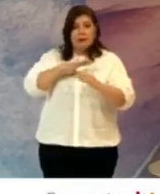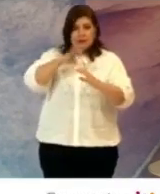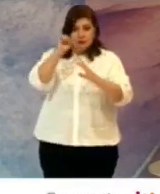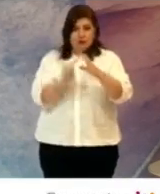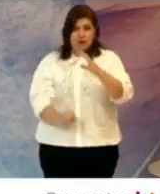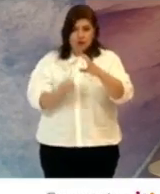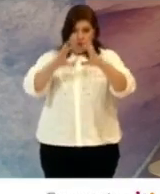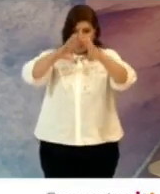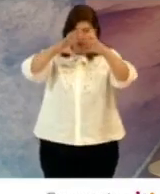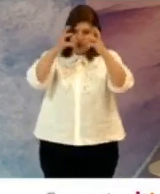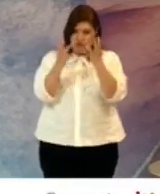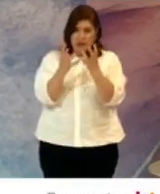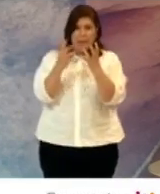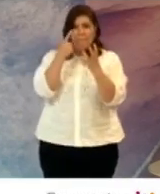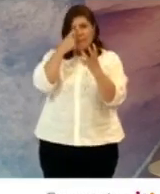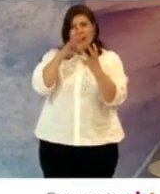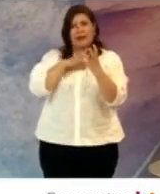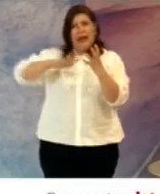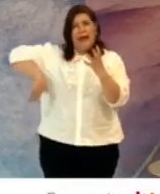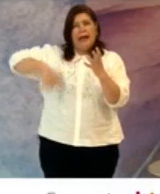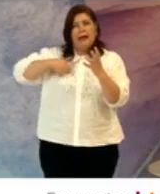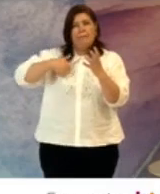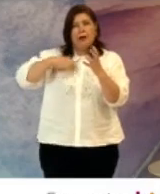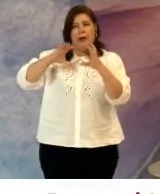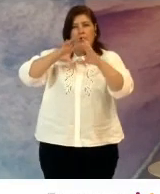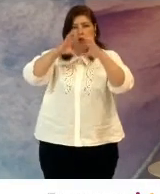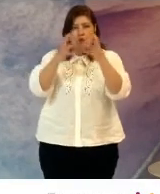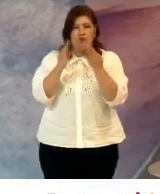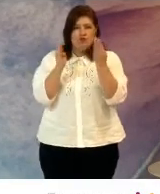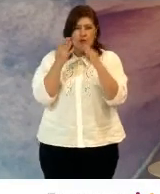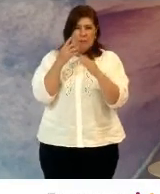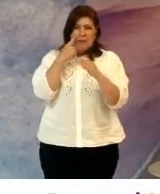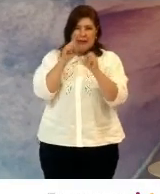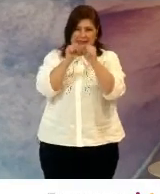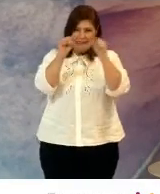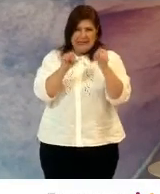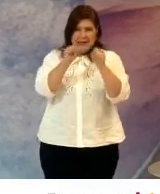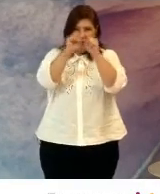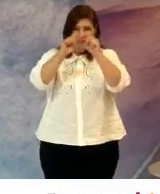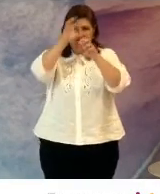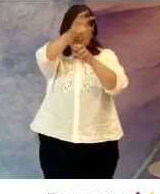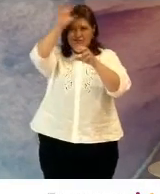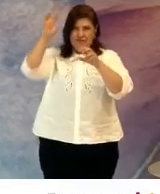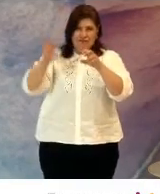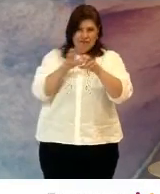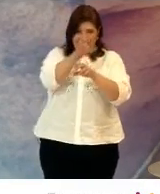del planeta de sistemas que yo les mostré. Básicamente, de